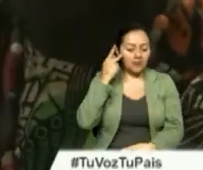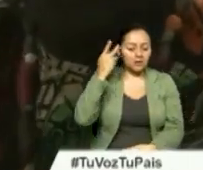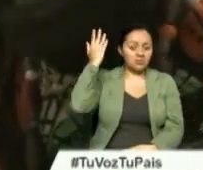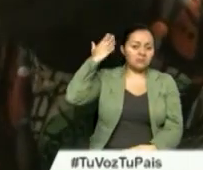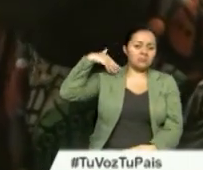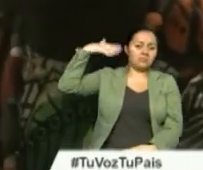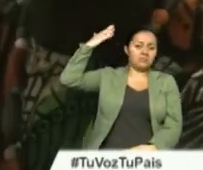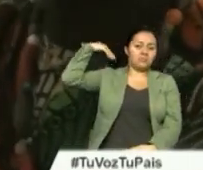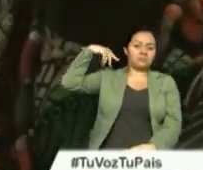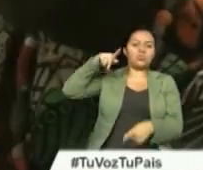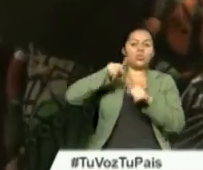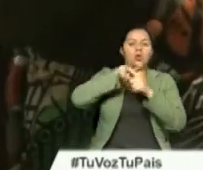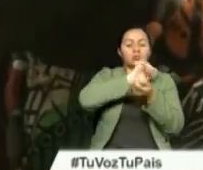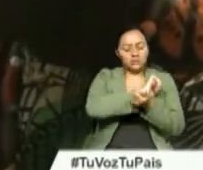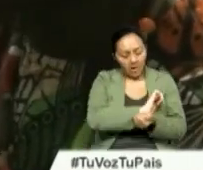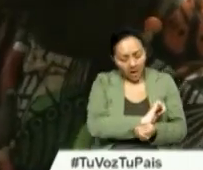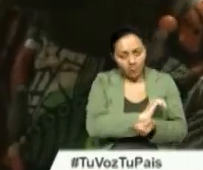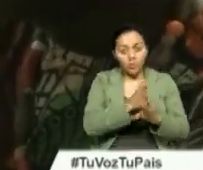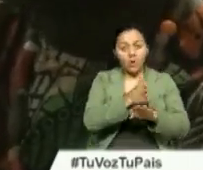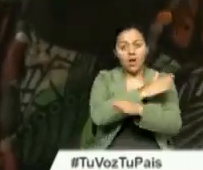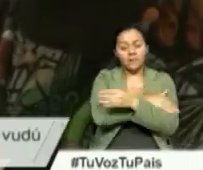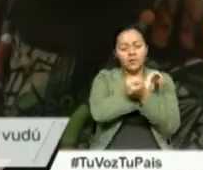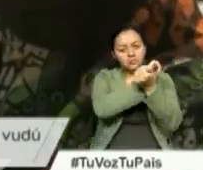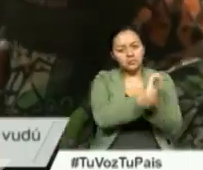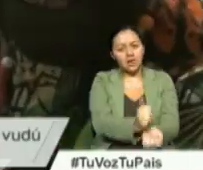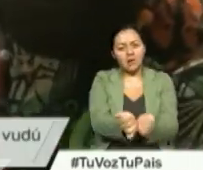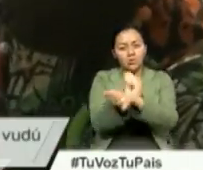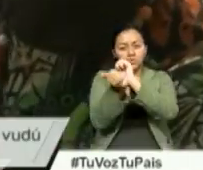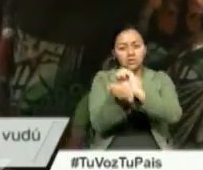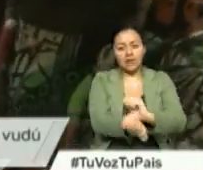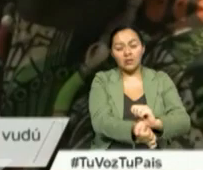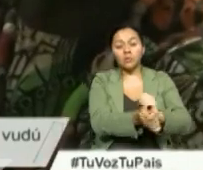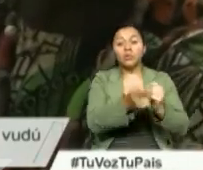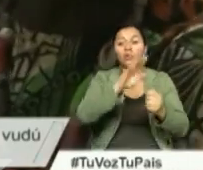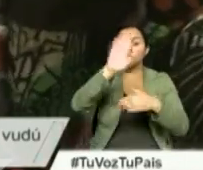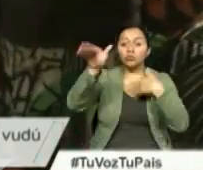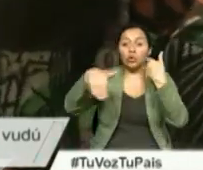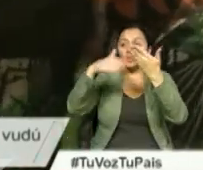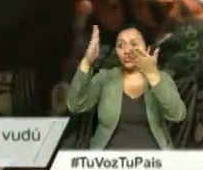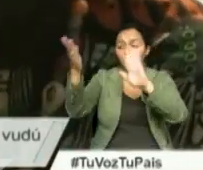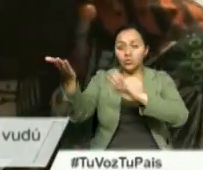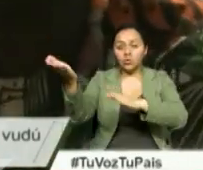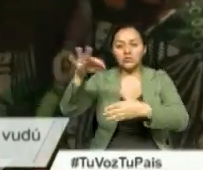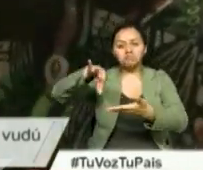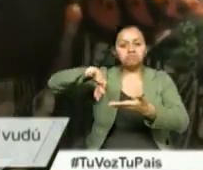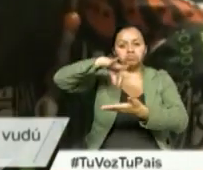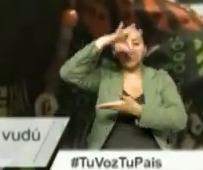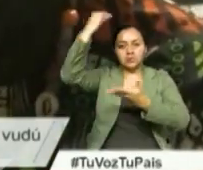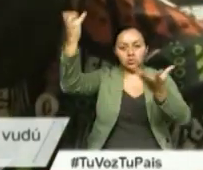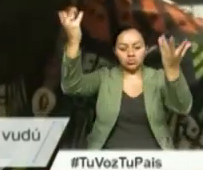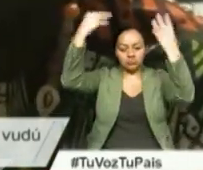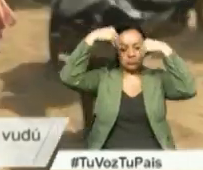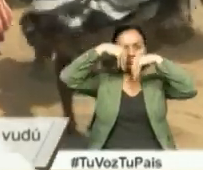para la esclavitud. Ahora, sus espíritus vuelven a nosotros aquí.